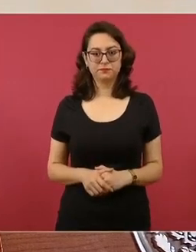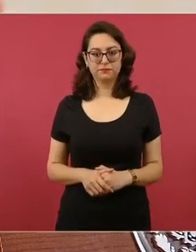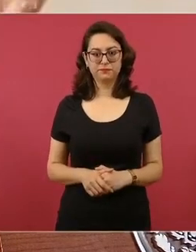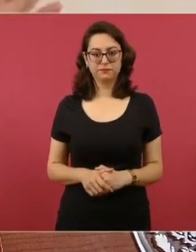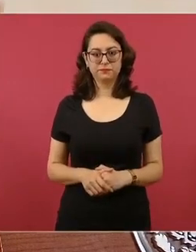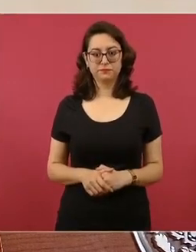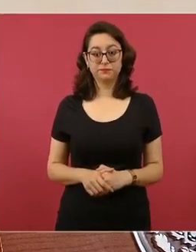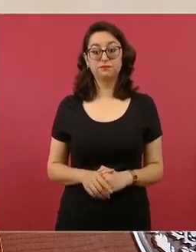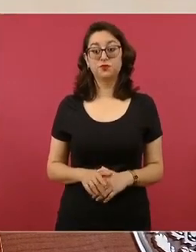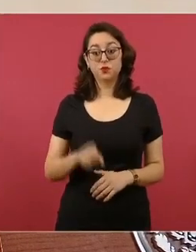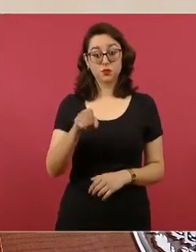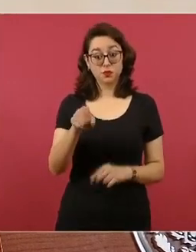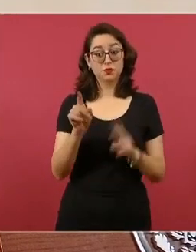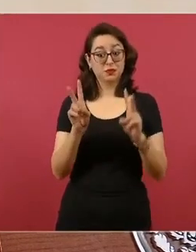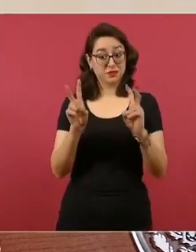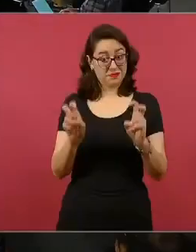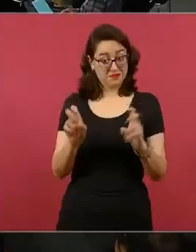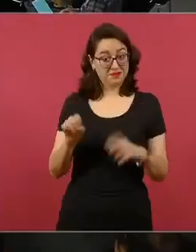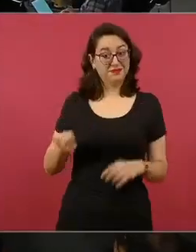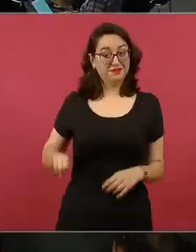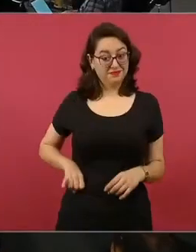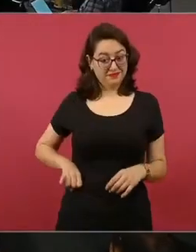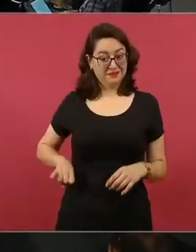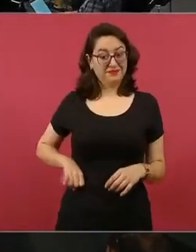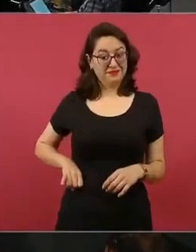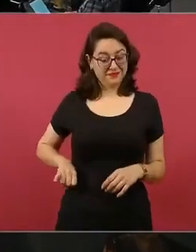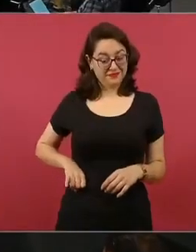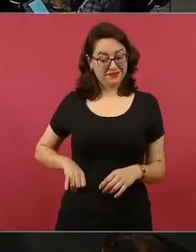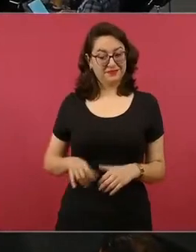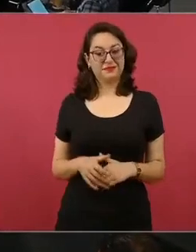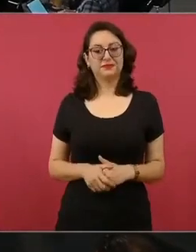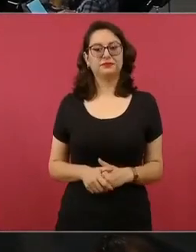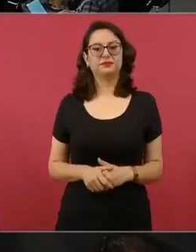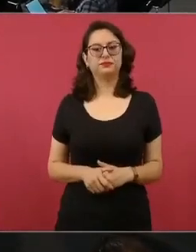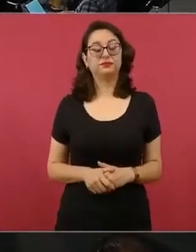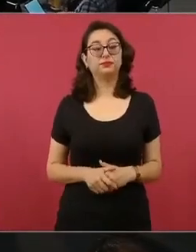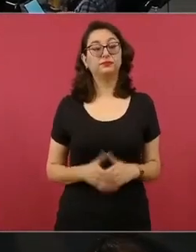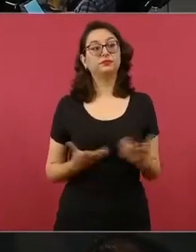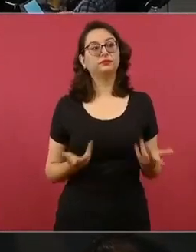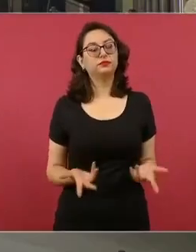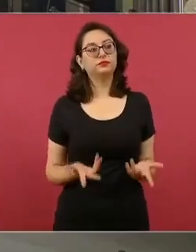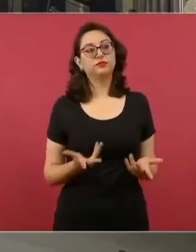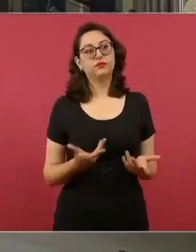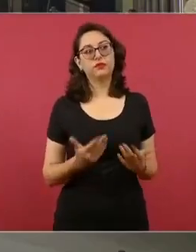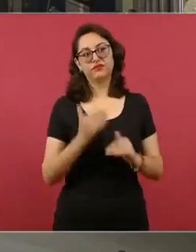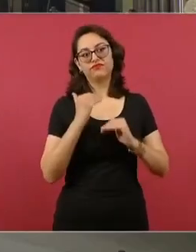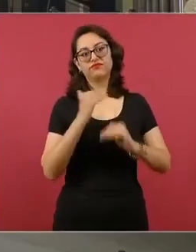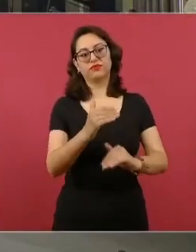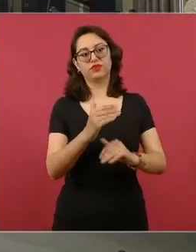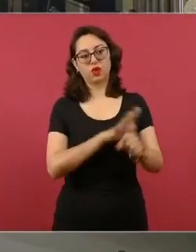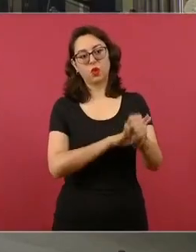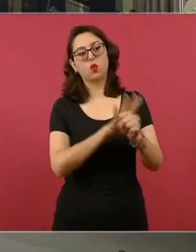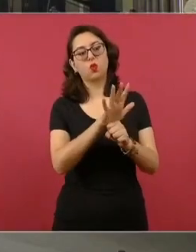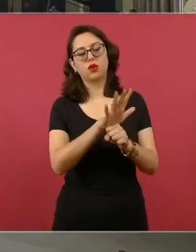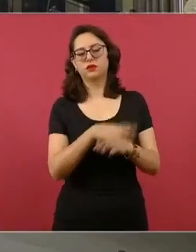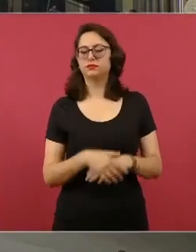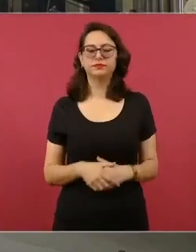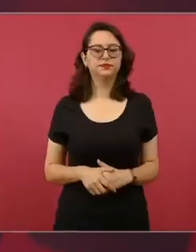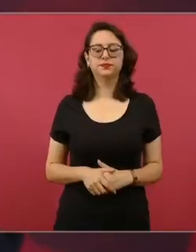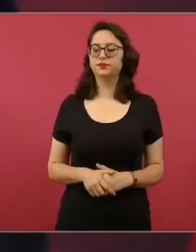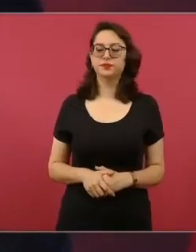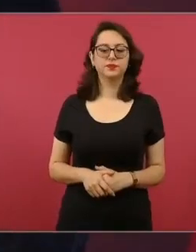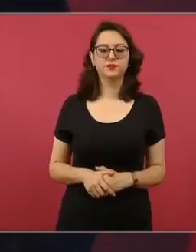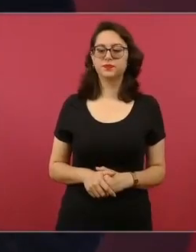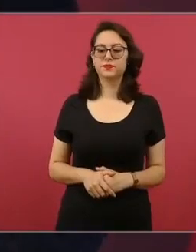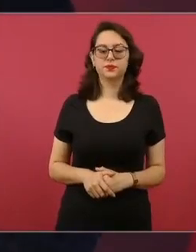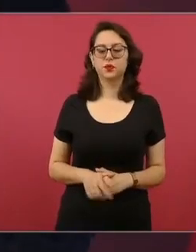Pues ya tocaste, es un buen tema, fíjate. En la reforma, ¿nos podría usted adelantar cuál sería el tope o más o no, menos? No. Lo que quiero